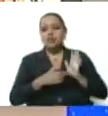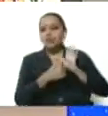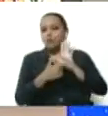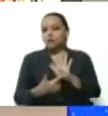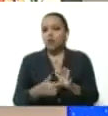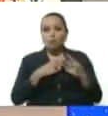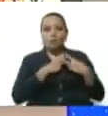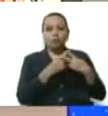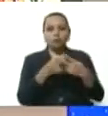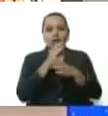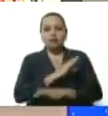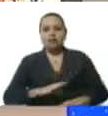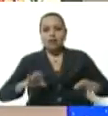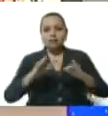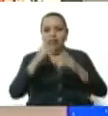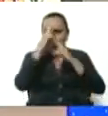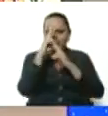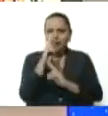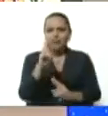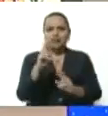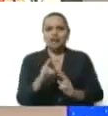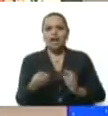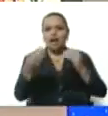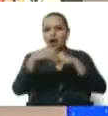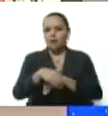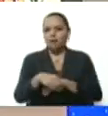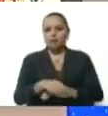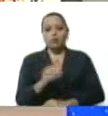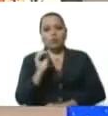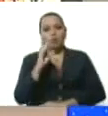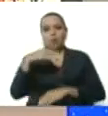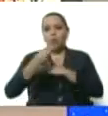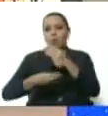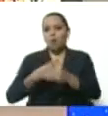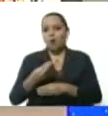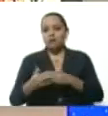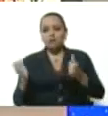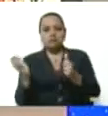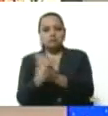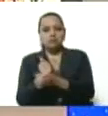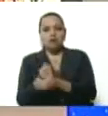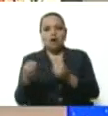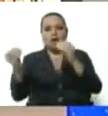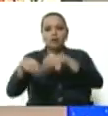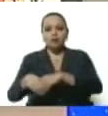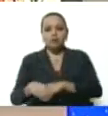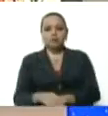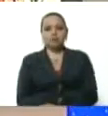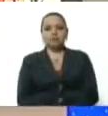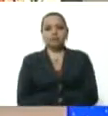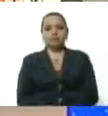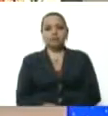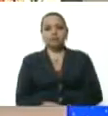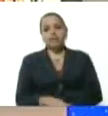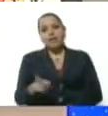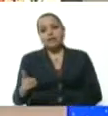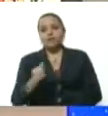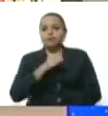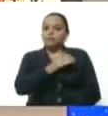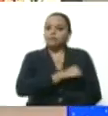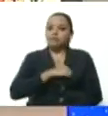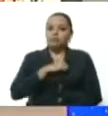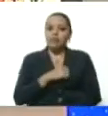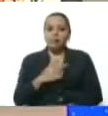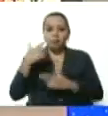voluntad alguna para respetarlo o para hacer llegar a un acuerdo. Esa lamentablemente ha sido